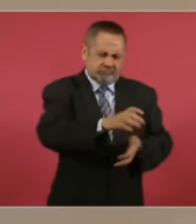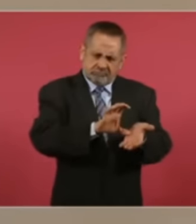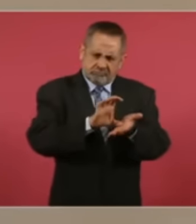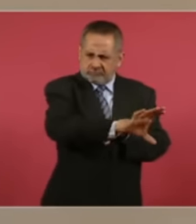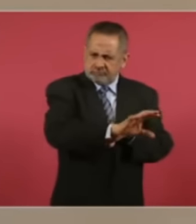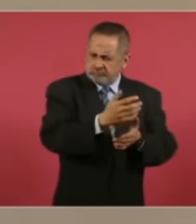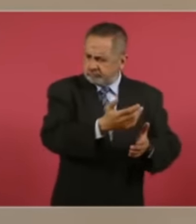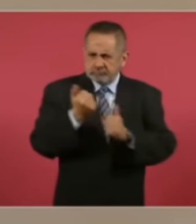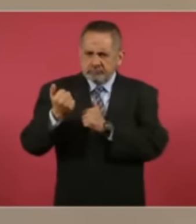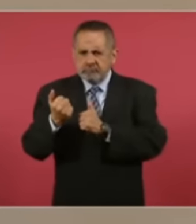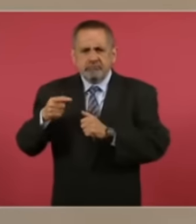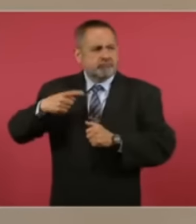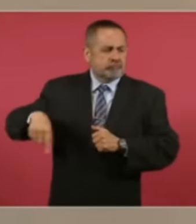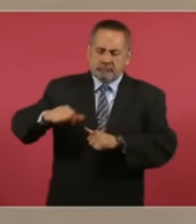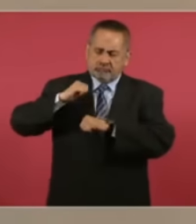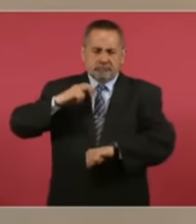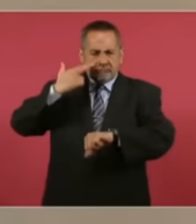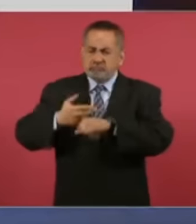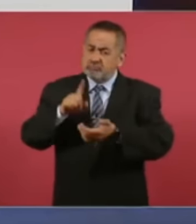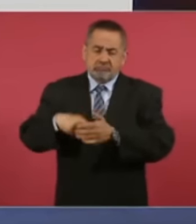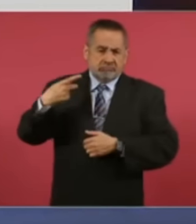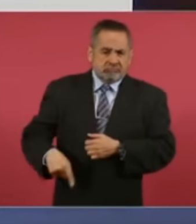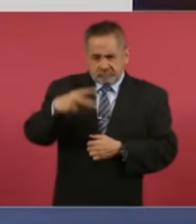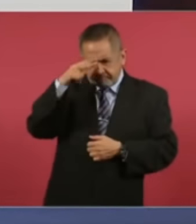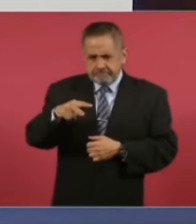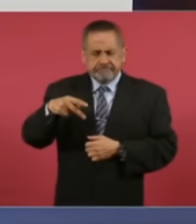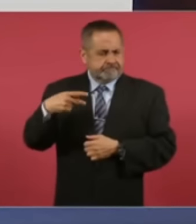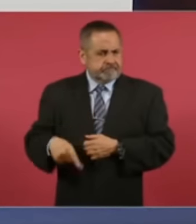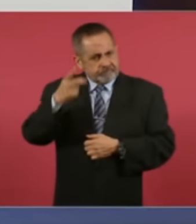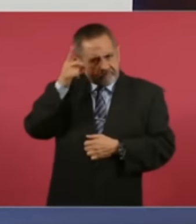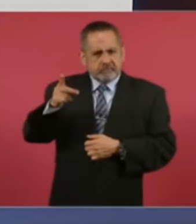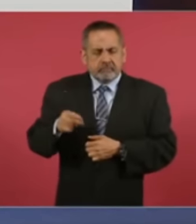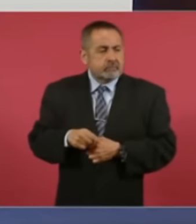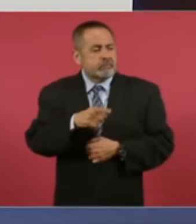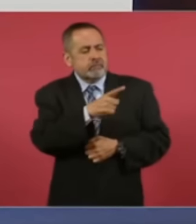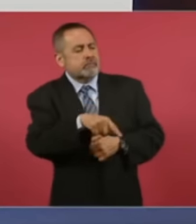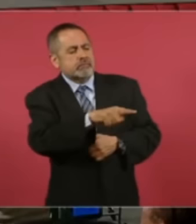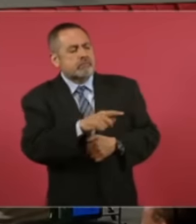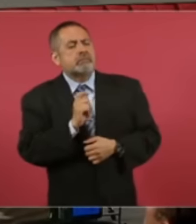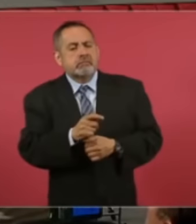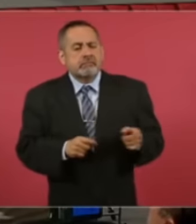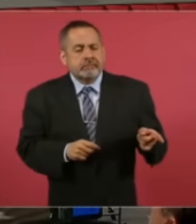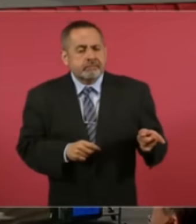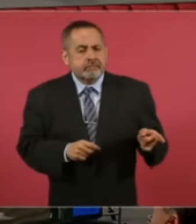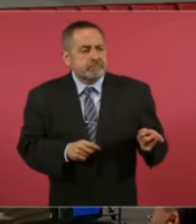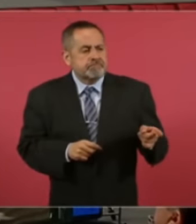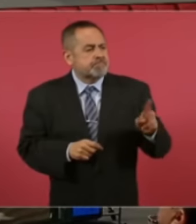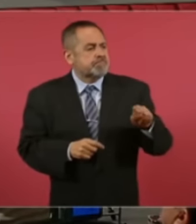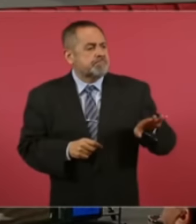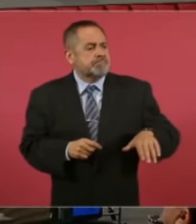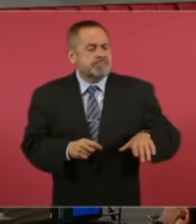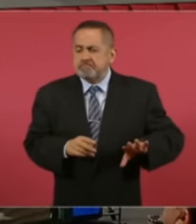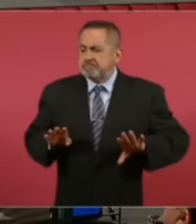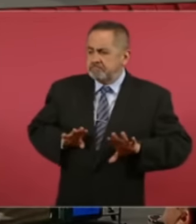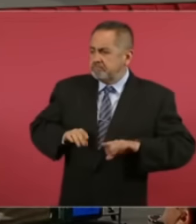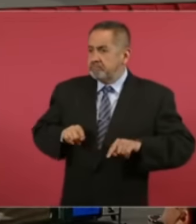pero necesitamos nosotros hacernos cargo de la industria eléctrica, porque a ustedes nunca les va a convenir